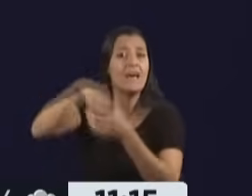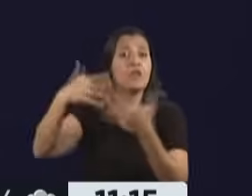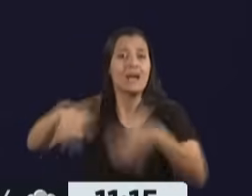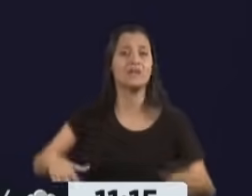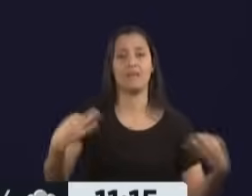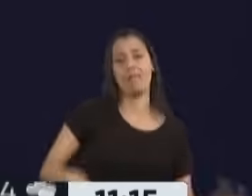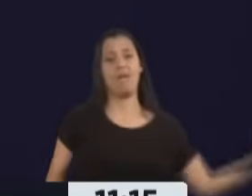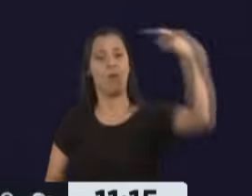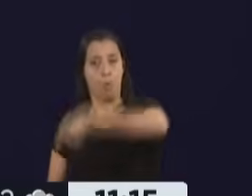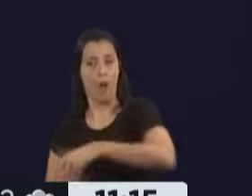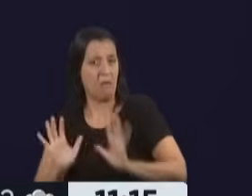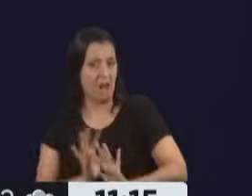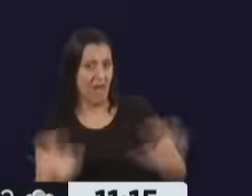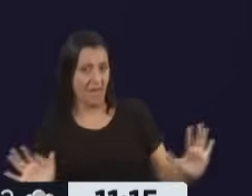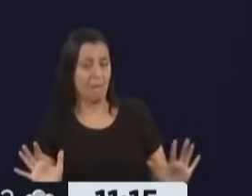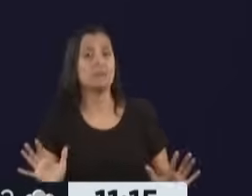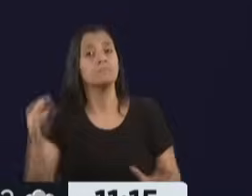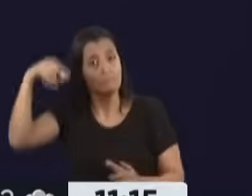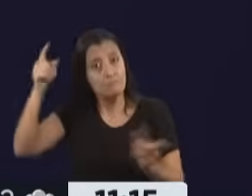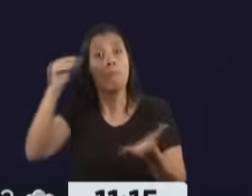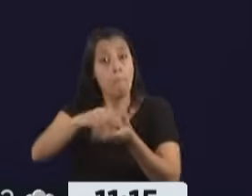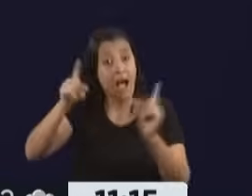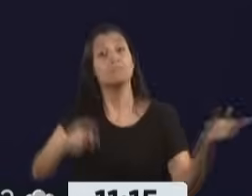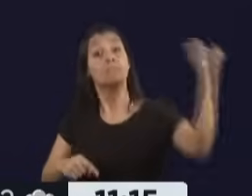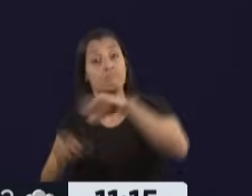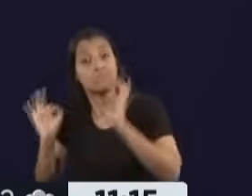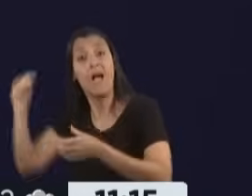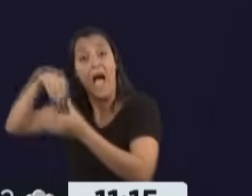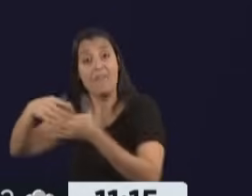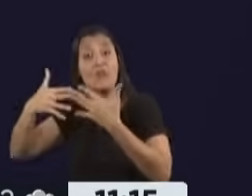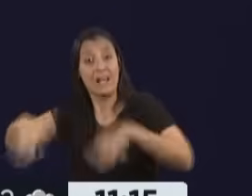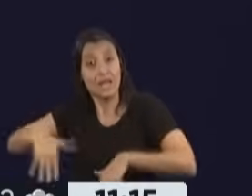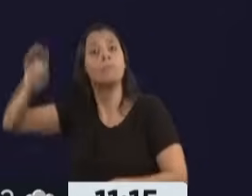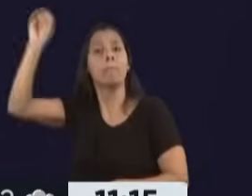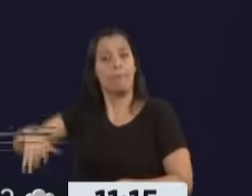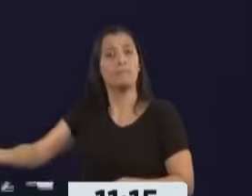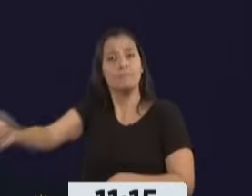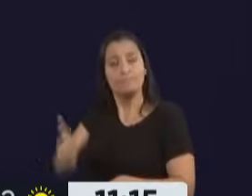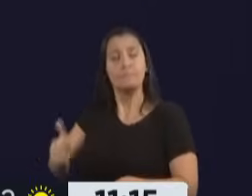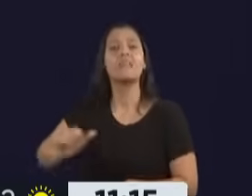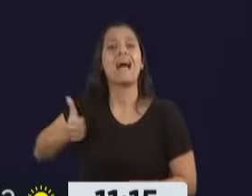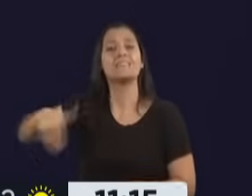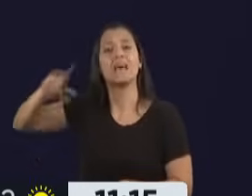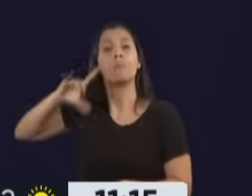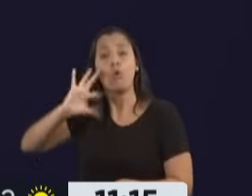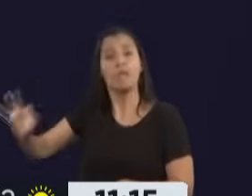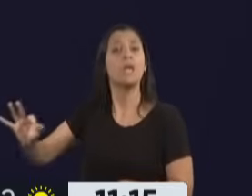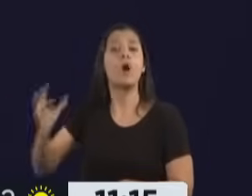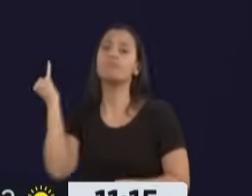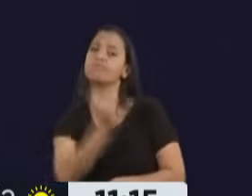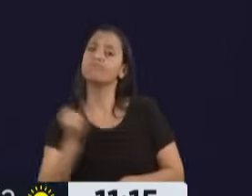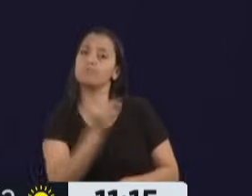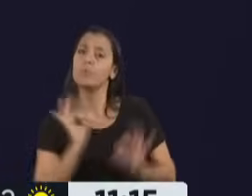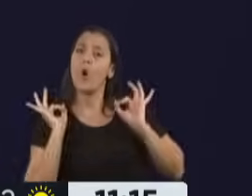hecho después aquí en Casa Rosada vino la canciller Mondino a informarle sobre